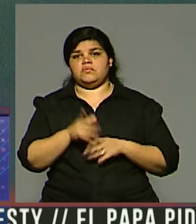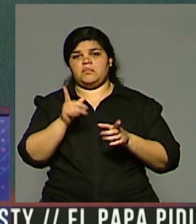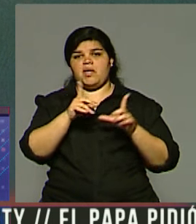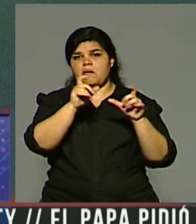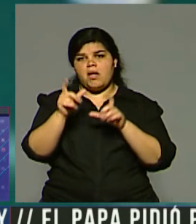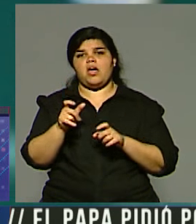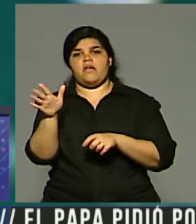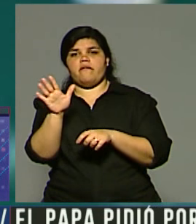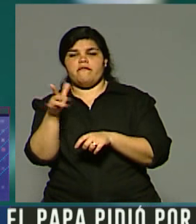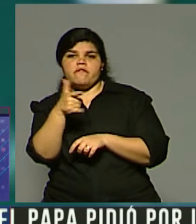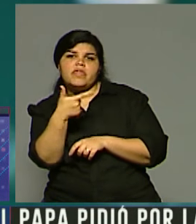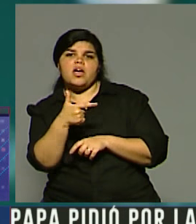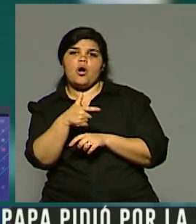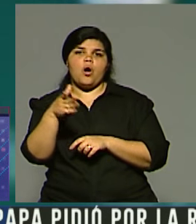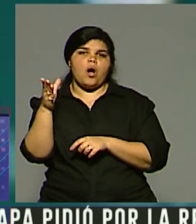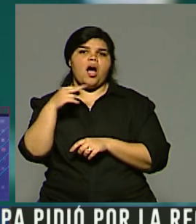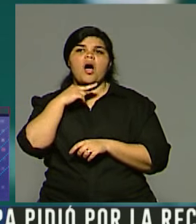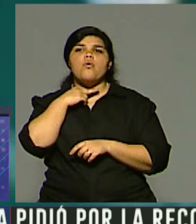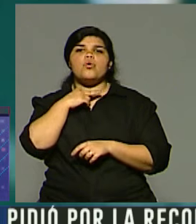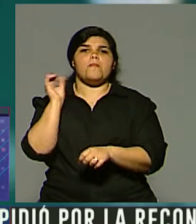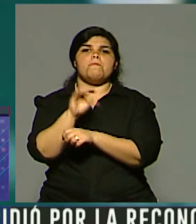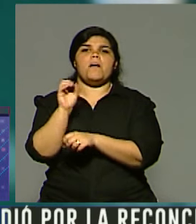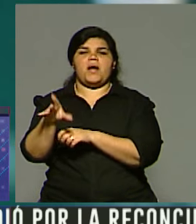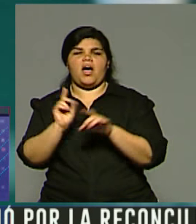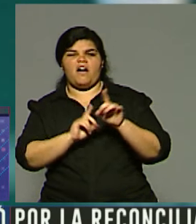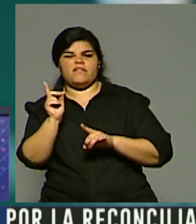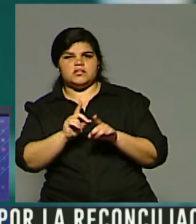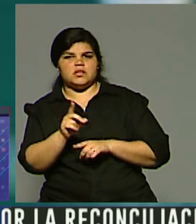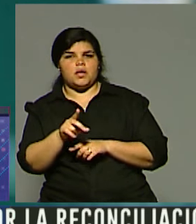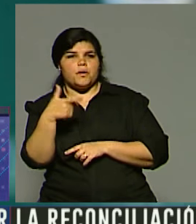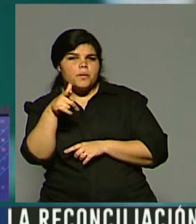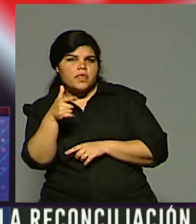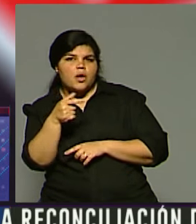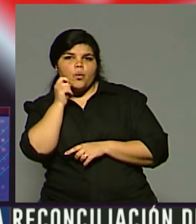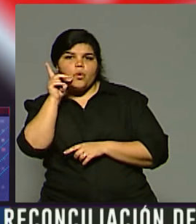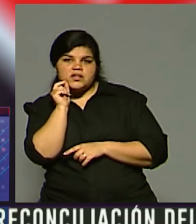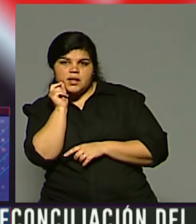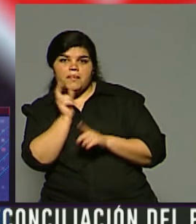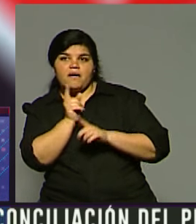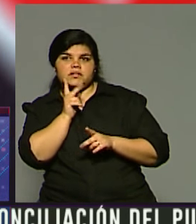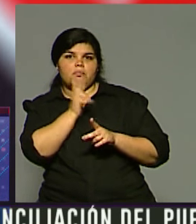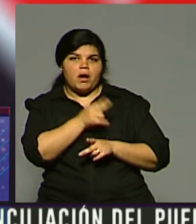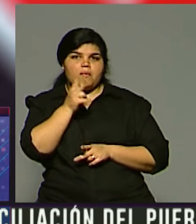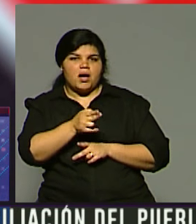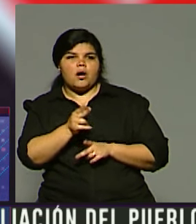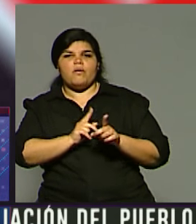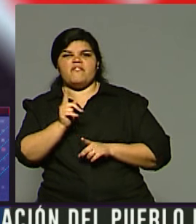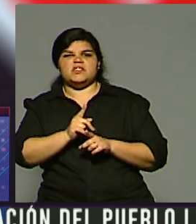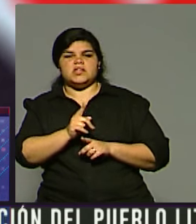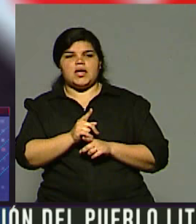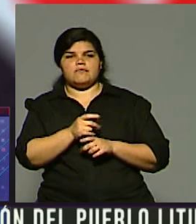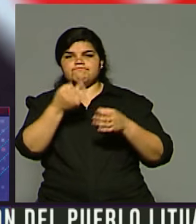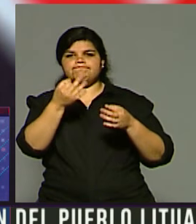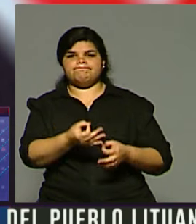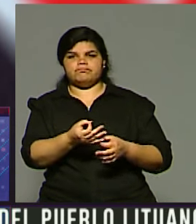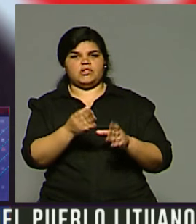un video, agarrás un audio y no tiene recorte. Viste que cuando mandas una imagen o un videito en WhatsApp es como que baja la calidad y todo eso. Uh-huh. Bueno, en